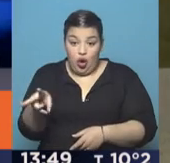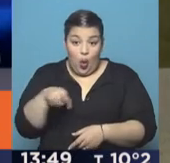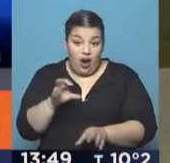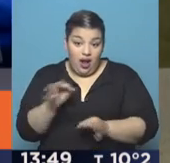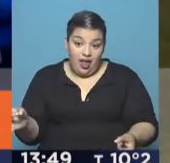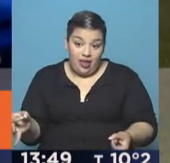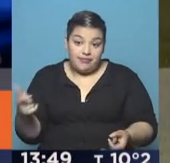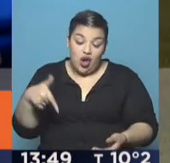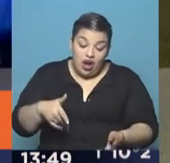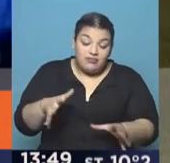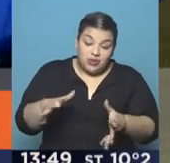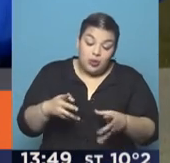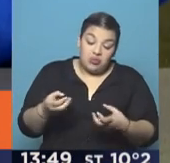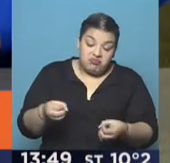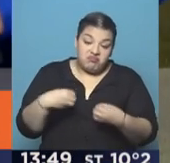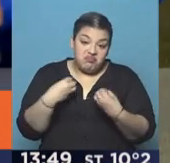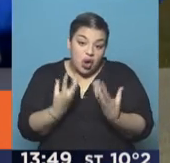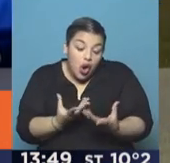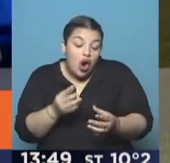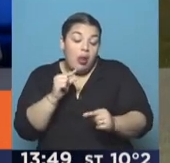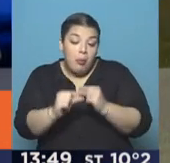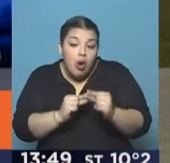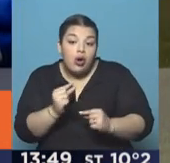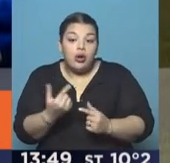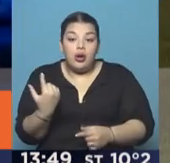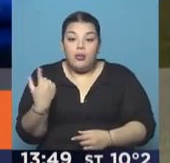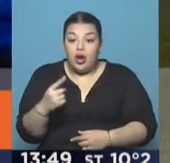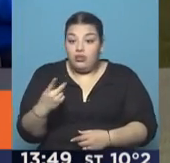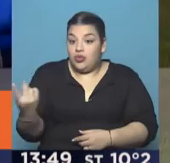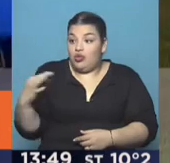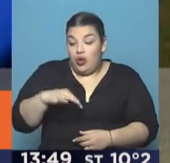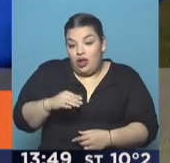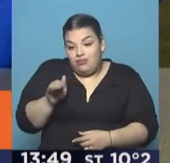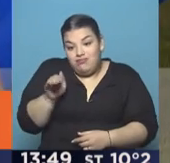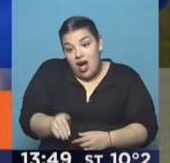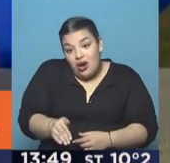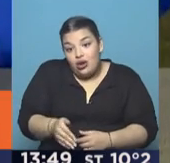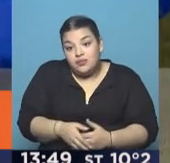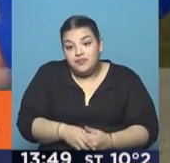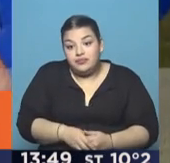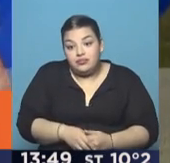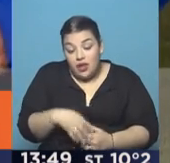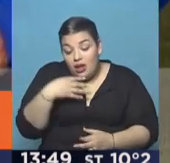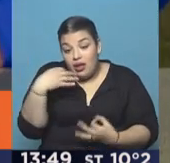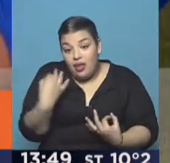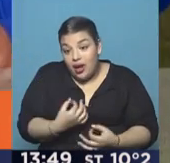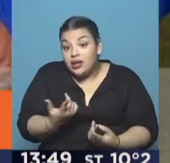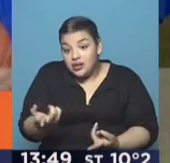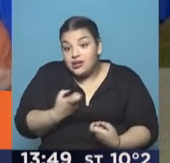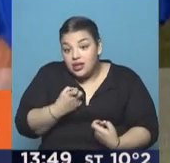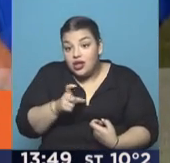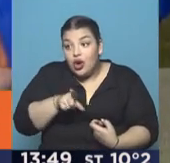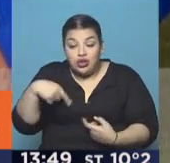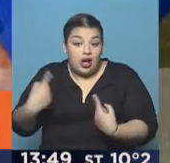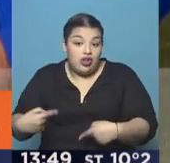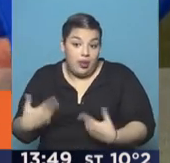menos estaba un poco mejor, pero tampoco tengo un sueldo bajo y la verdad necesito de otras cosas para